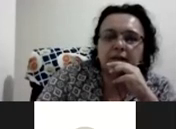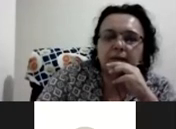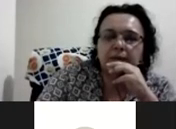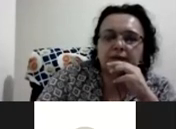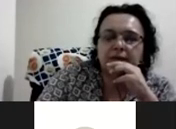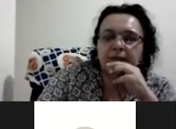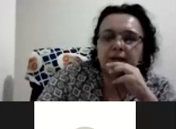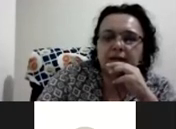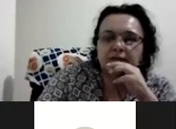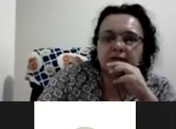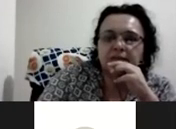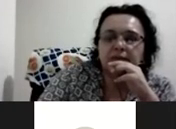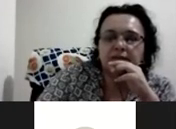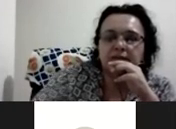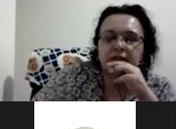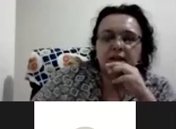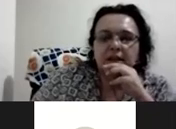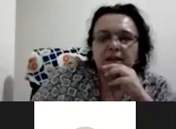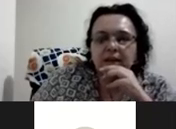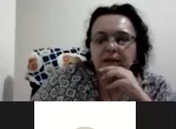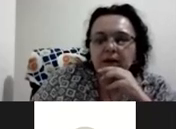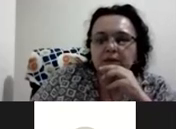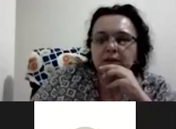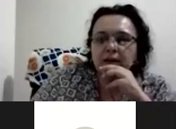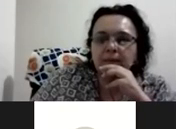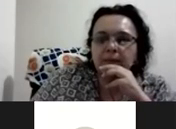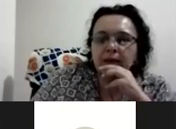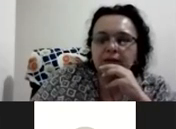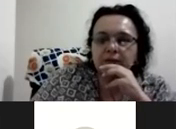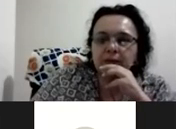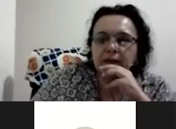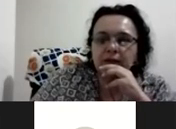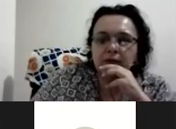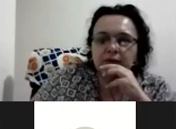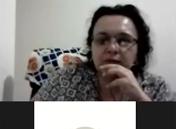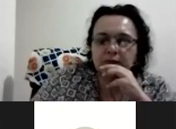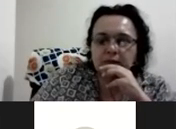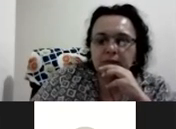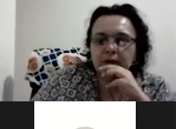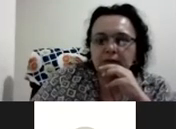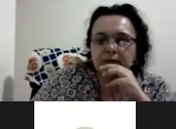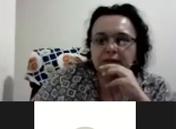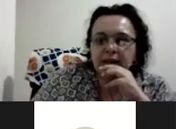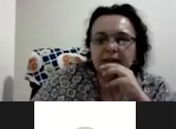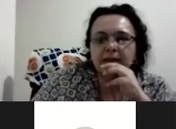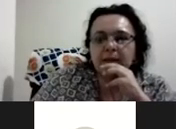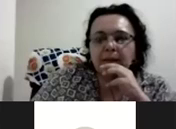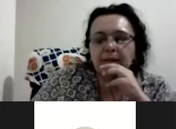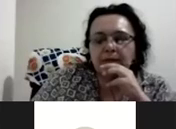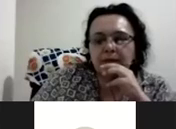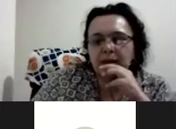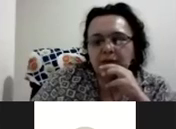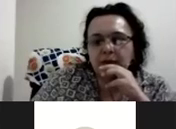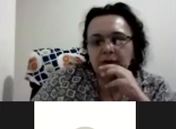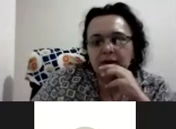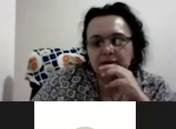este remember siempre de la discussion box, que van a usar el to be y going to cuando estén,